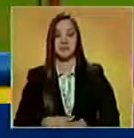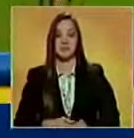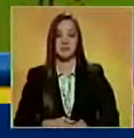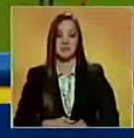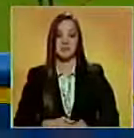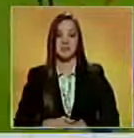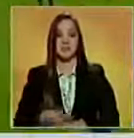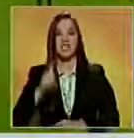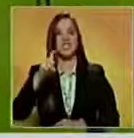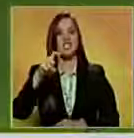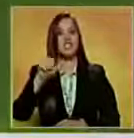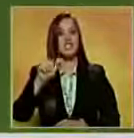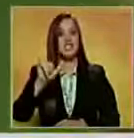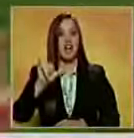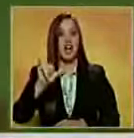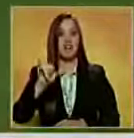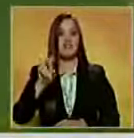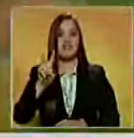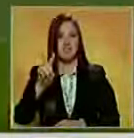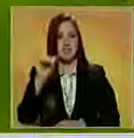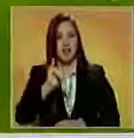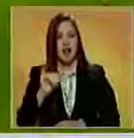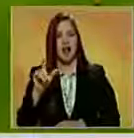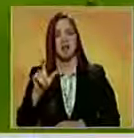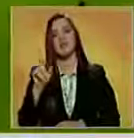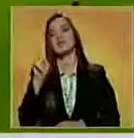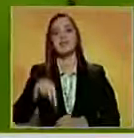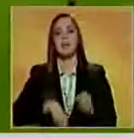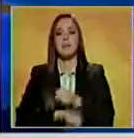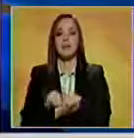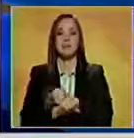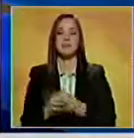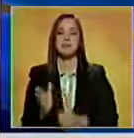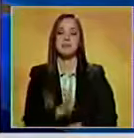Alonso. Además, Jackson Martínez, sepan que descontó por el